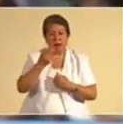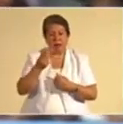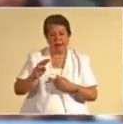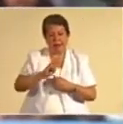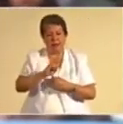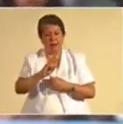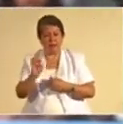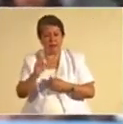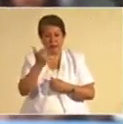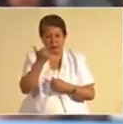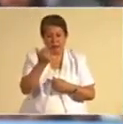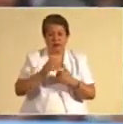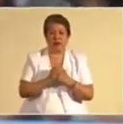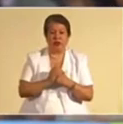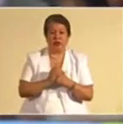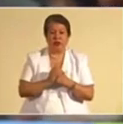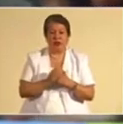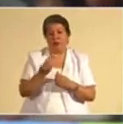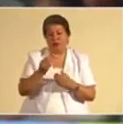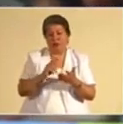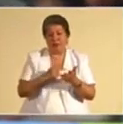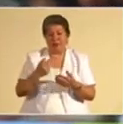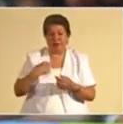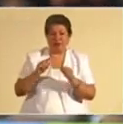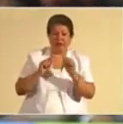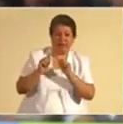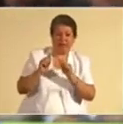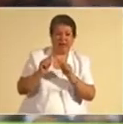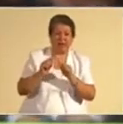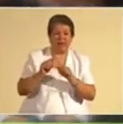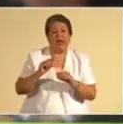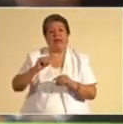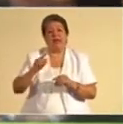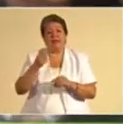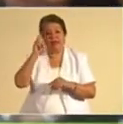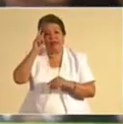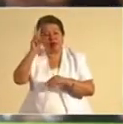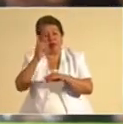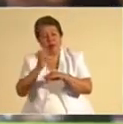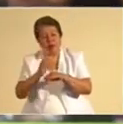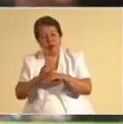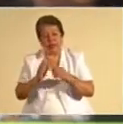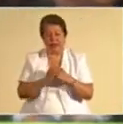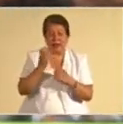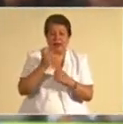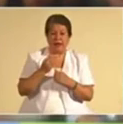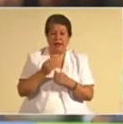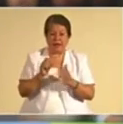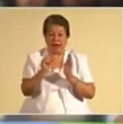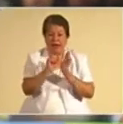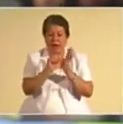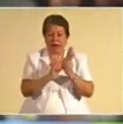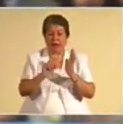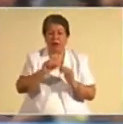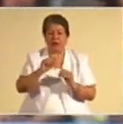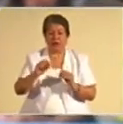pesos. Muchas veces me han criticado en relación a ello. Esto es cuestión de voluntad, del quererlo hacer. El artículo 115, fracción cuarta,